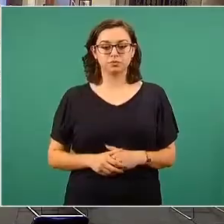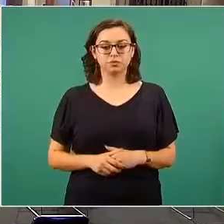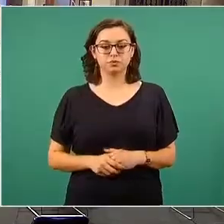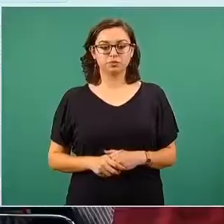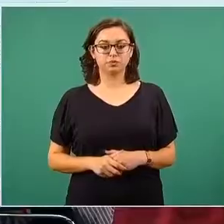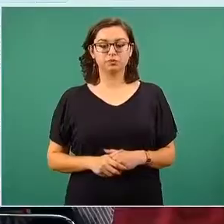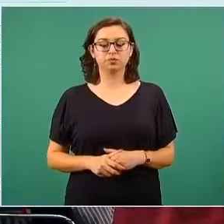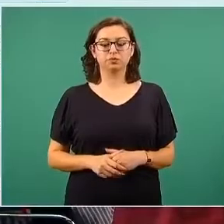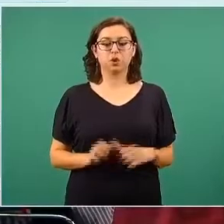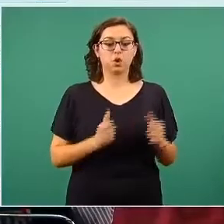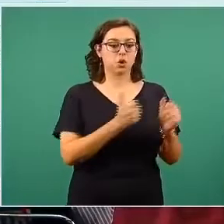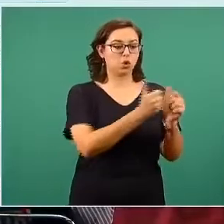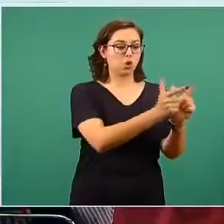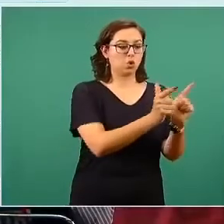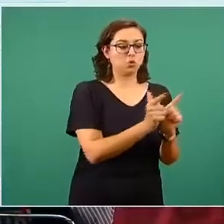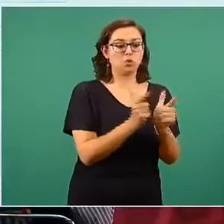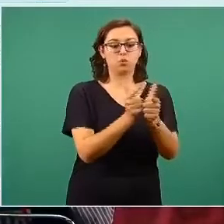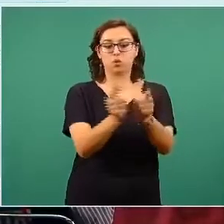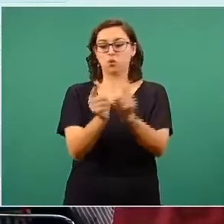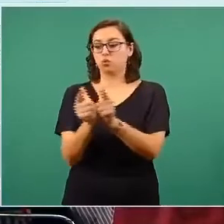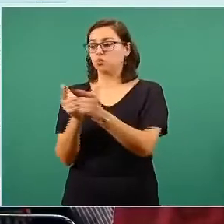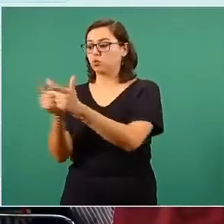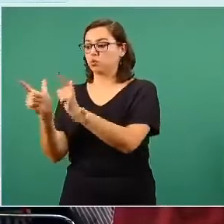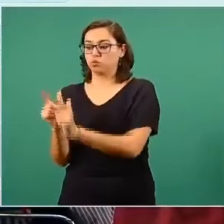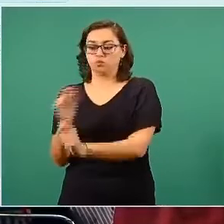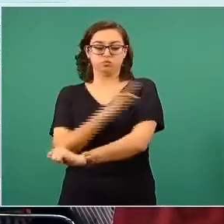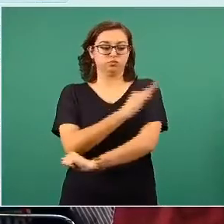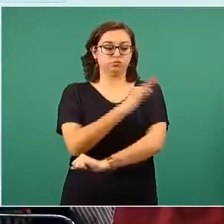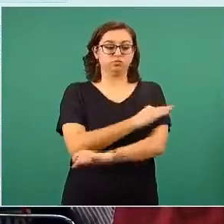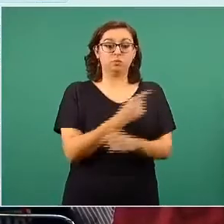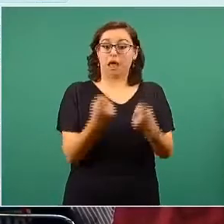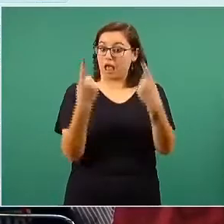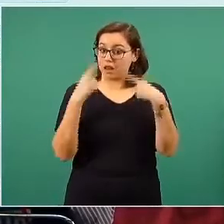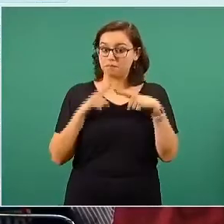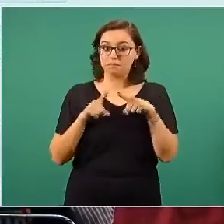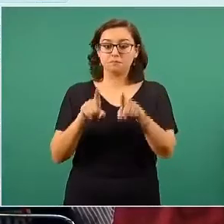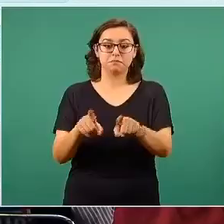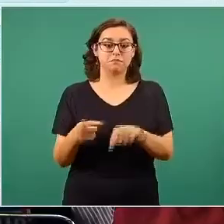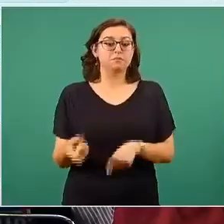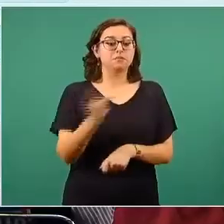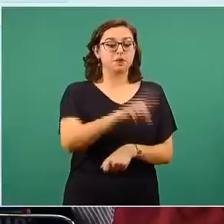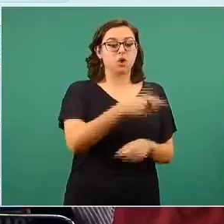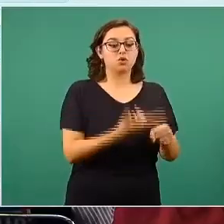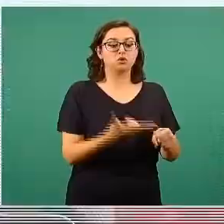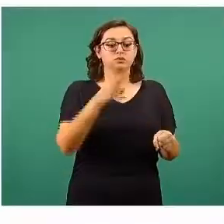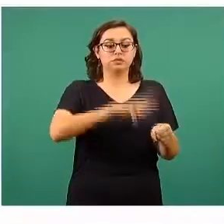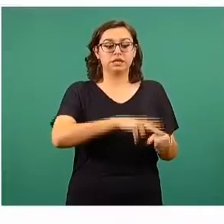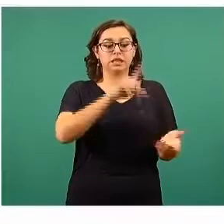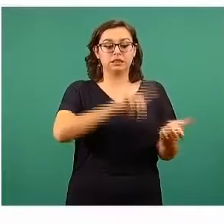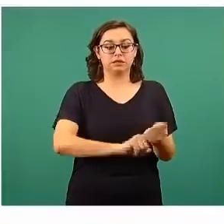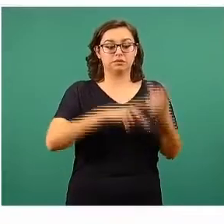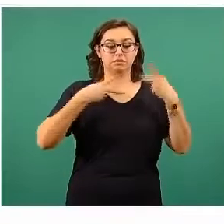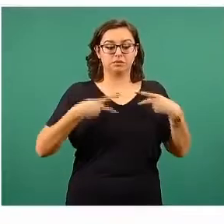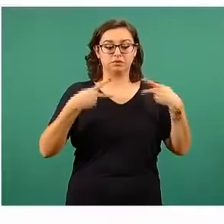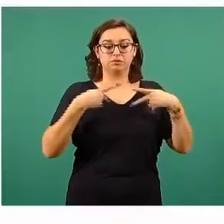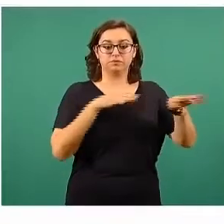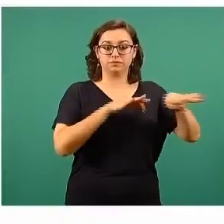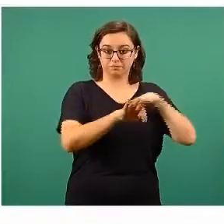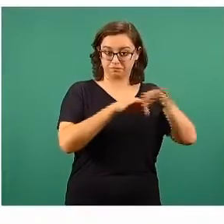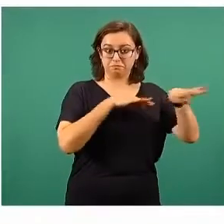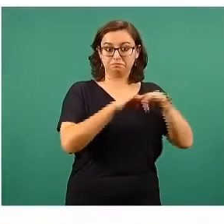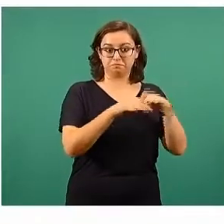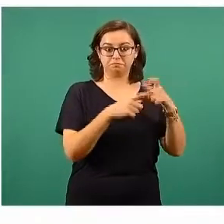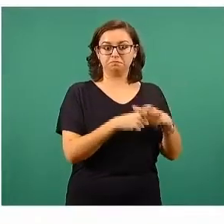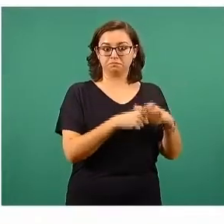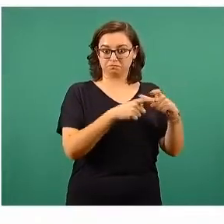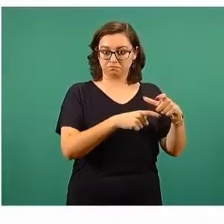de población que simultáneamente se están vacunando, tenemos el personal de salud. Notarán que sigue aumentando porque todavía